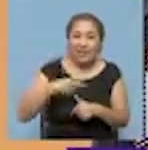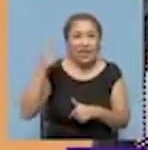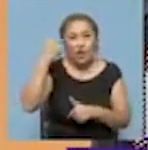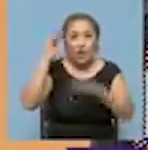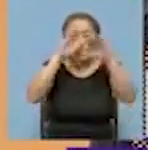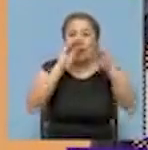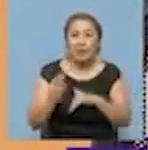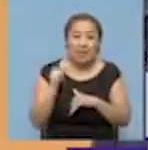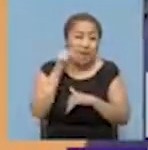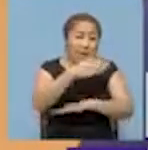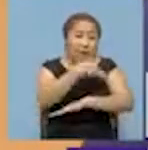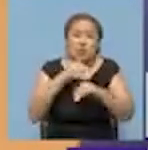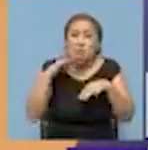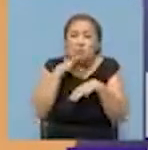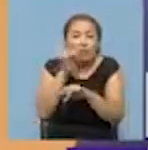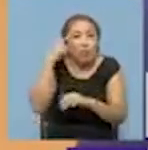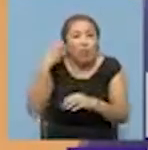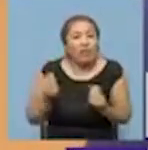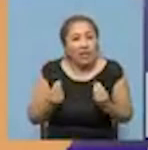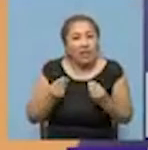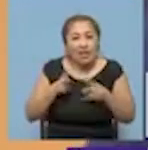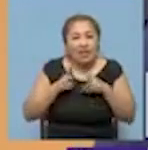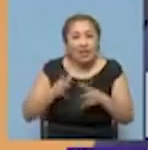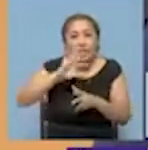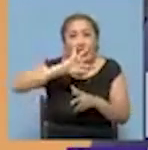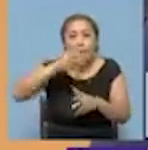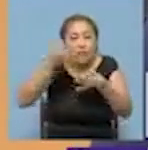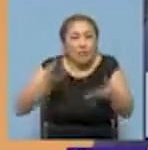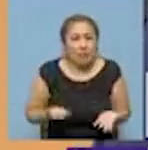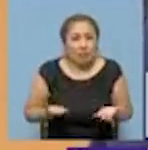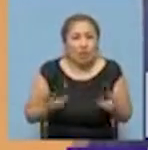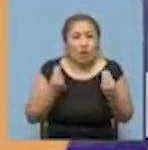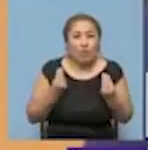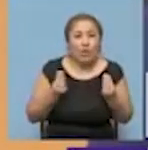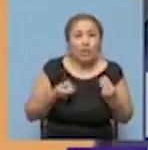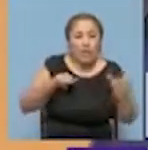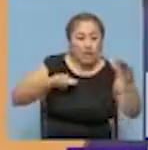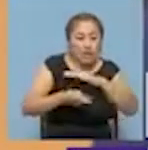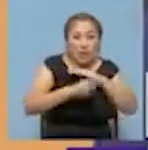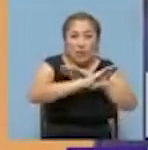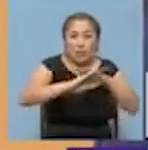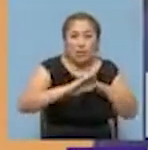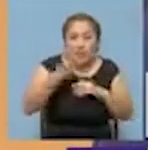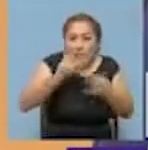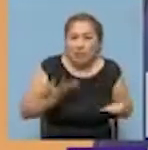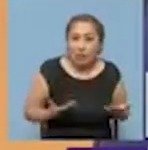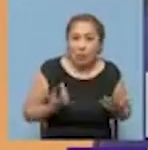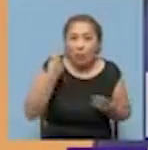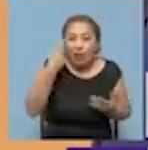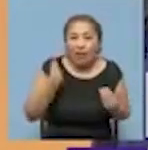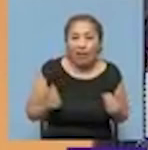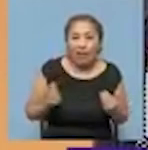doña rosa en la calle no entiende porque le están diciendo que robar está bien por ejemplo o que matar un niño en el vientre de su madre está bien